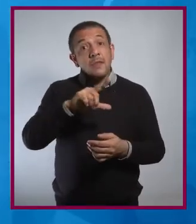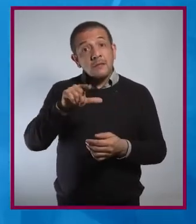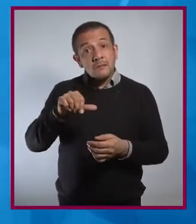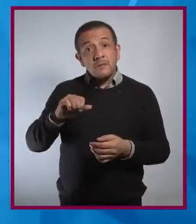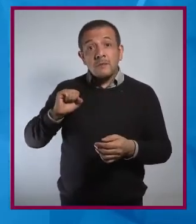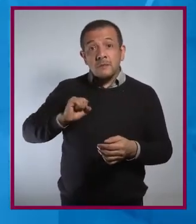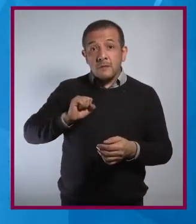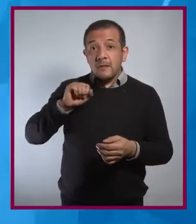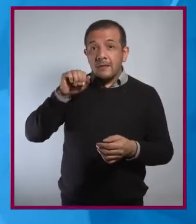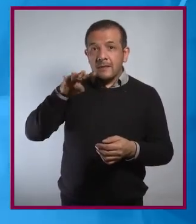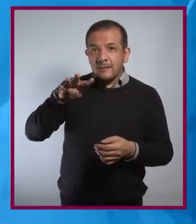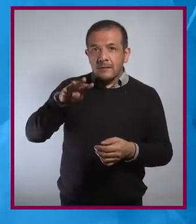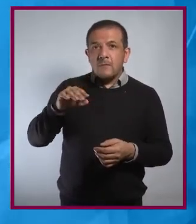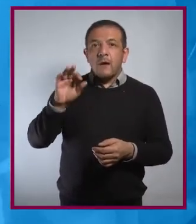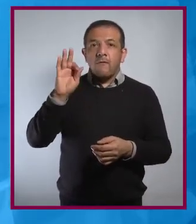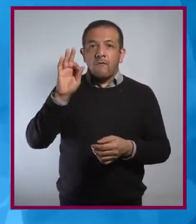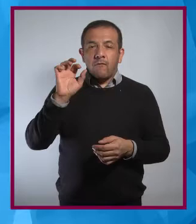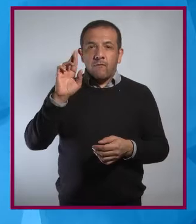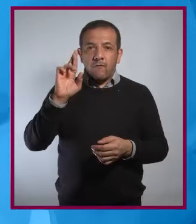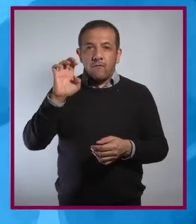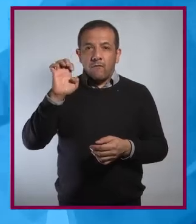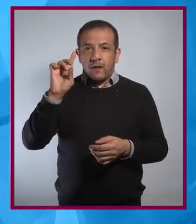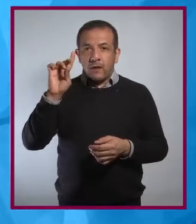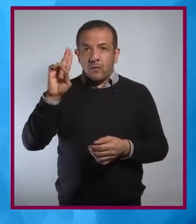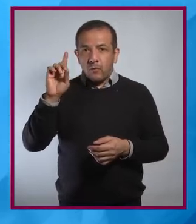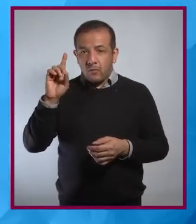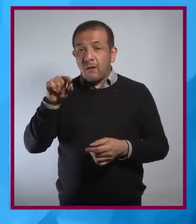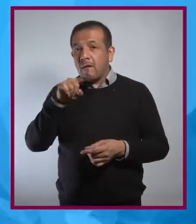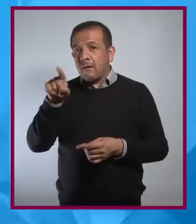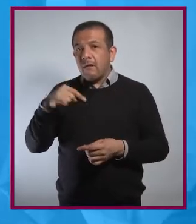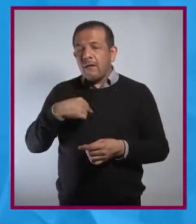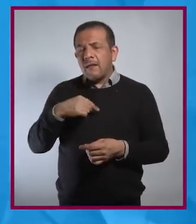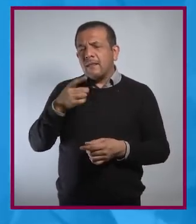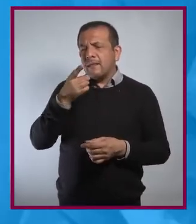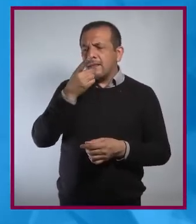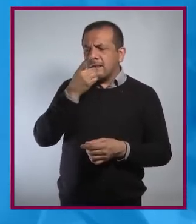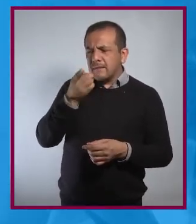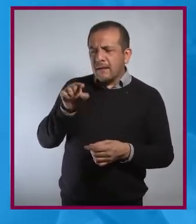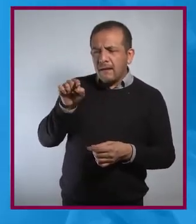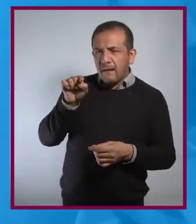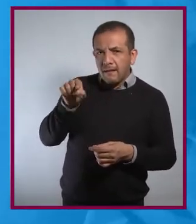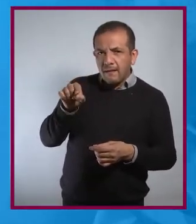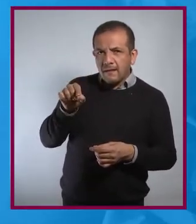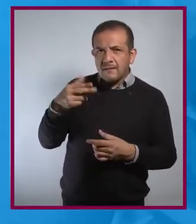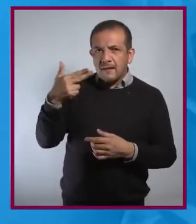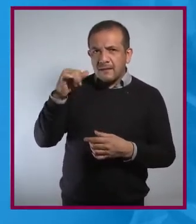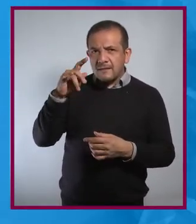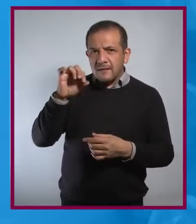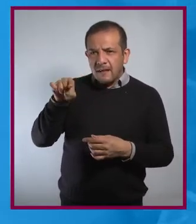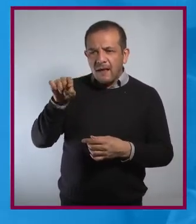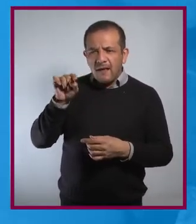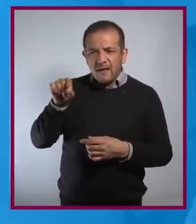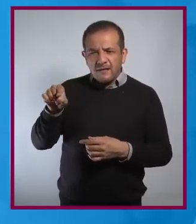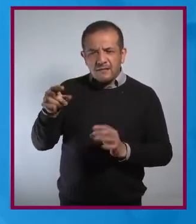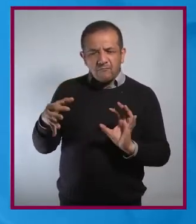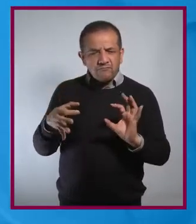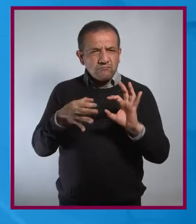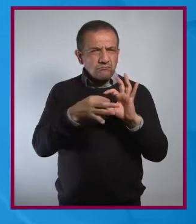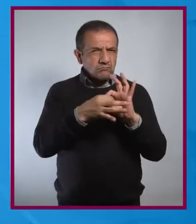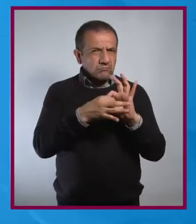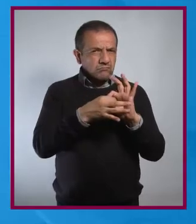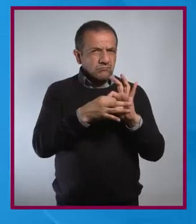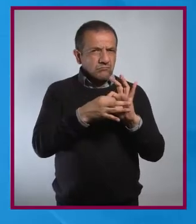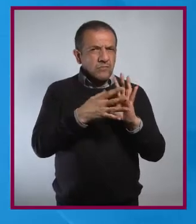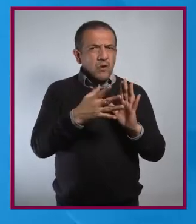Freud tuvo la hipótesis de que el dolor crónico tenía un vínculo muy estrecho con los